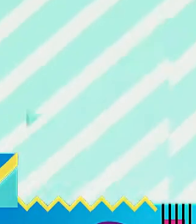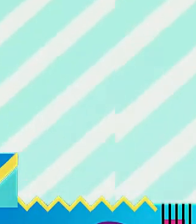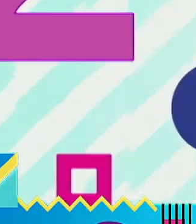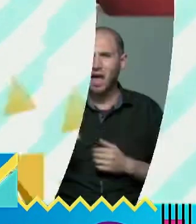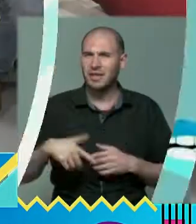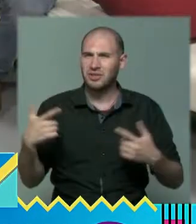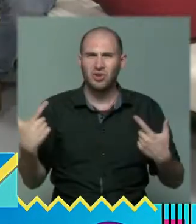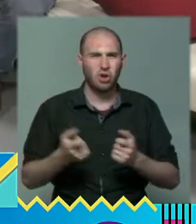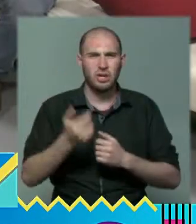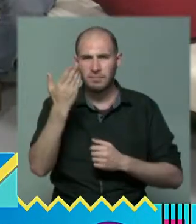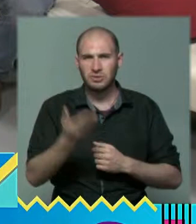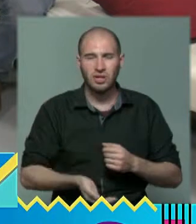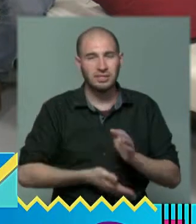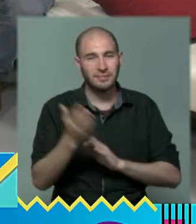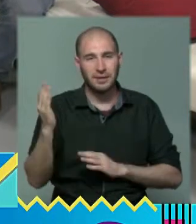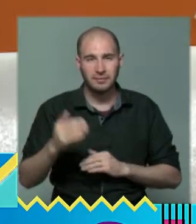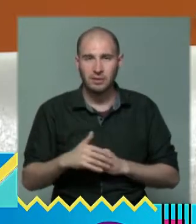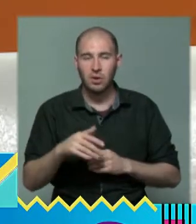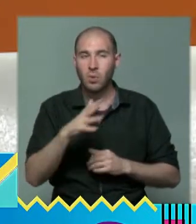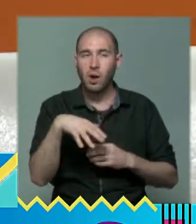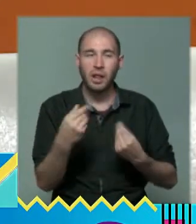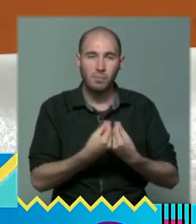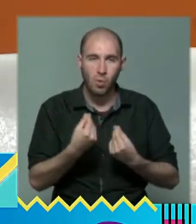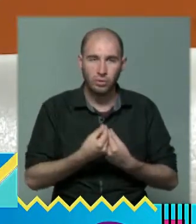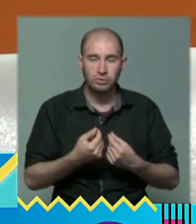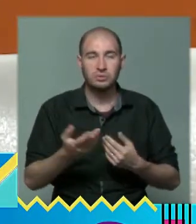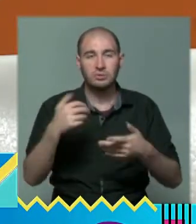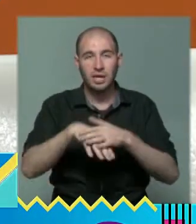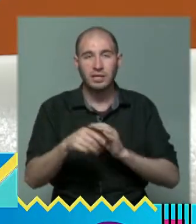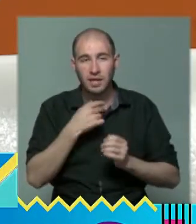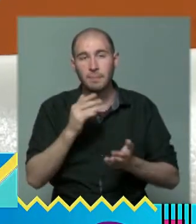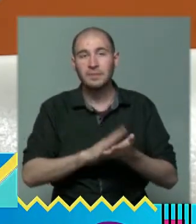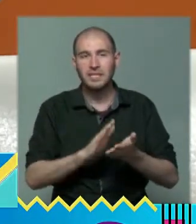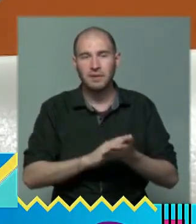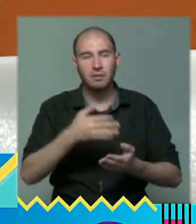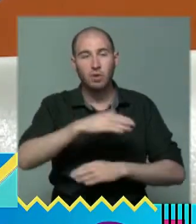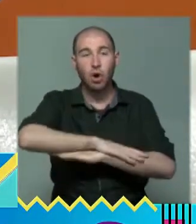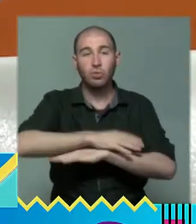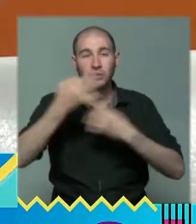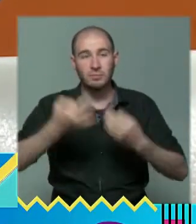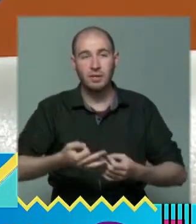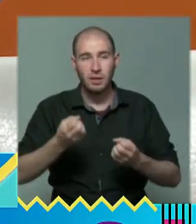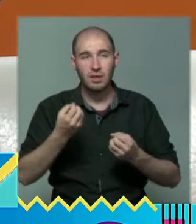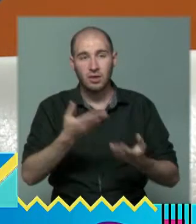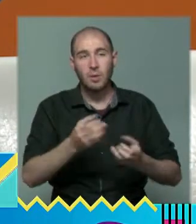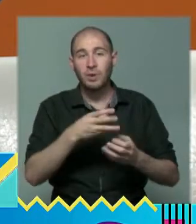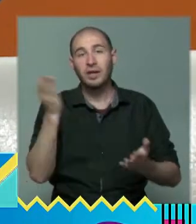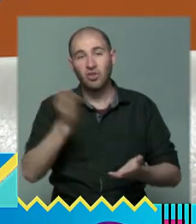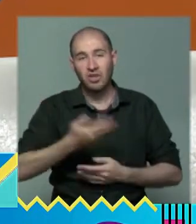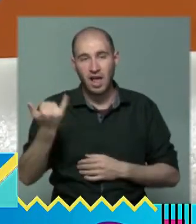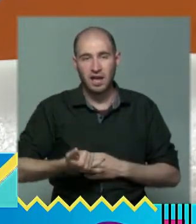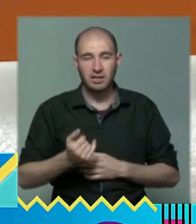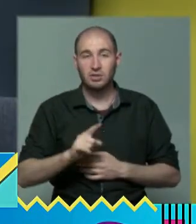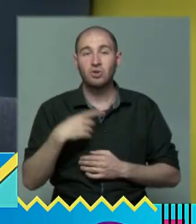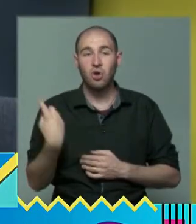grande que la persona que sale en la mayoría de los lugares donde quieren insertarse le piden un certificado de buena conducta y no le dan por tener una condena. Claro. Entonces